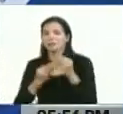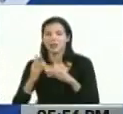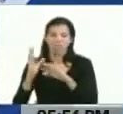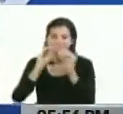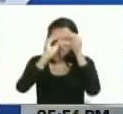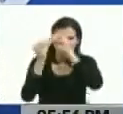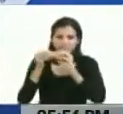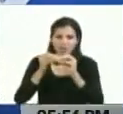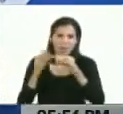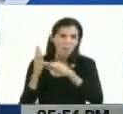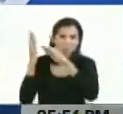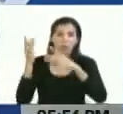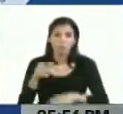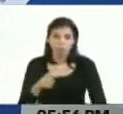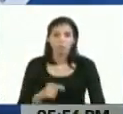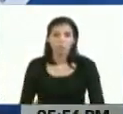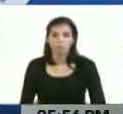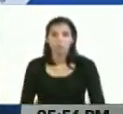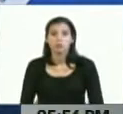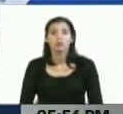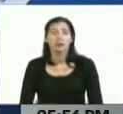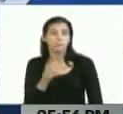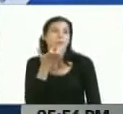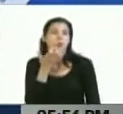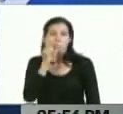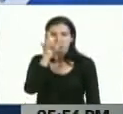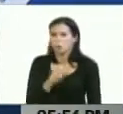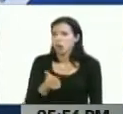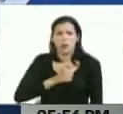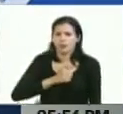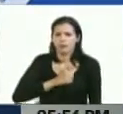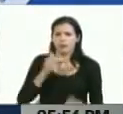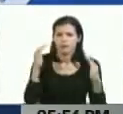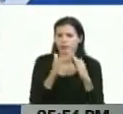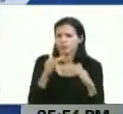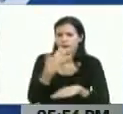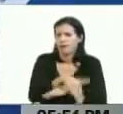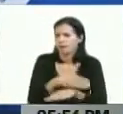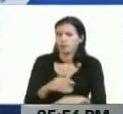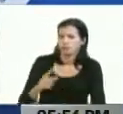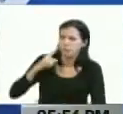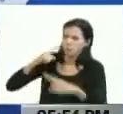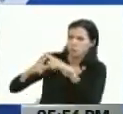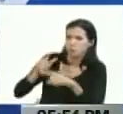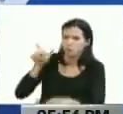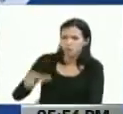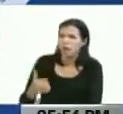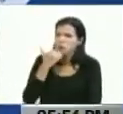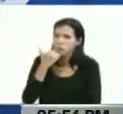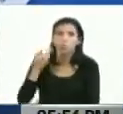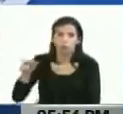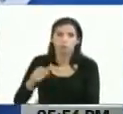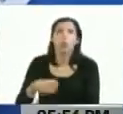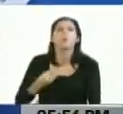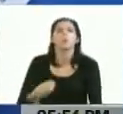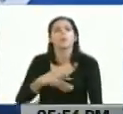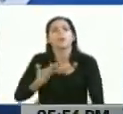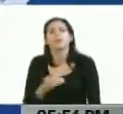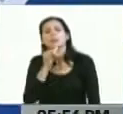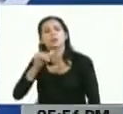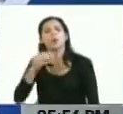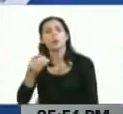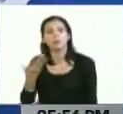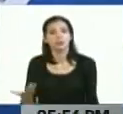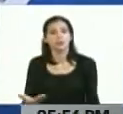le afecte su sistema eléctrico y también para seguir evitando, como usted bien lo decía, muertes de personas que se prestan para este tipo de acciones que no son políticas,